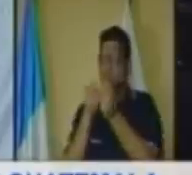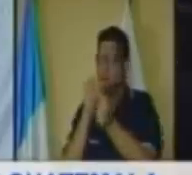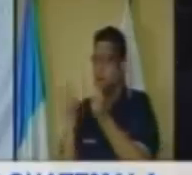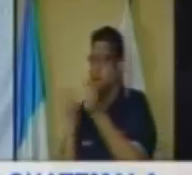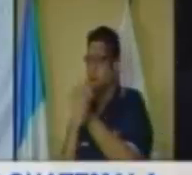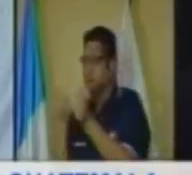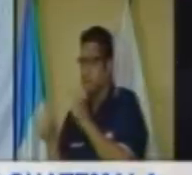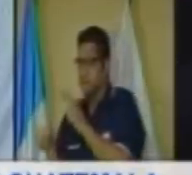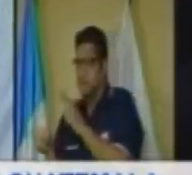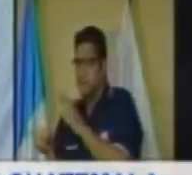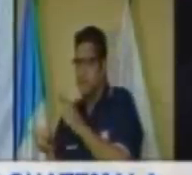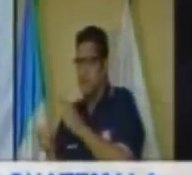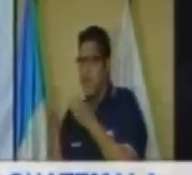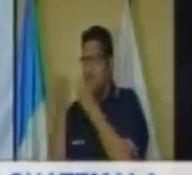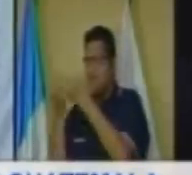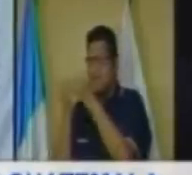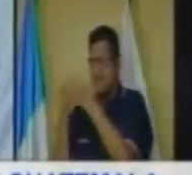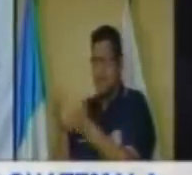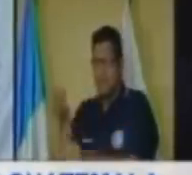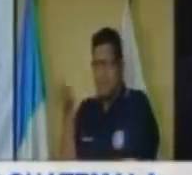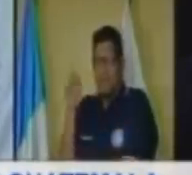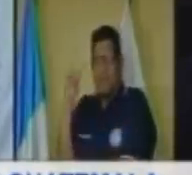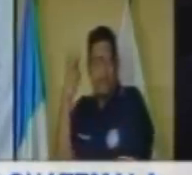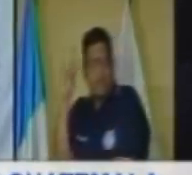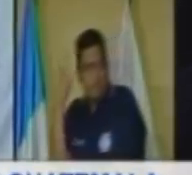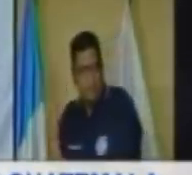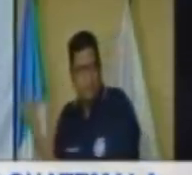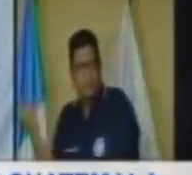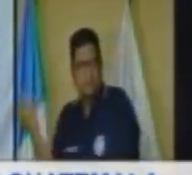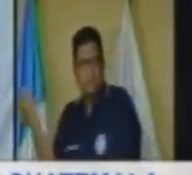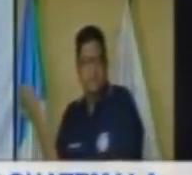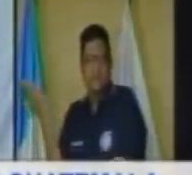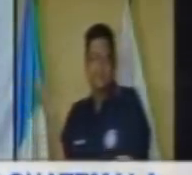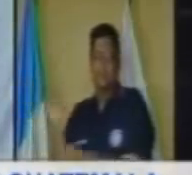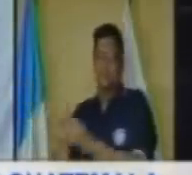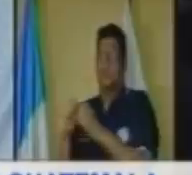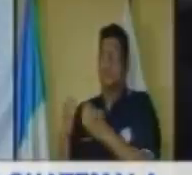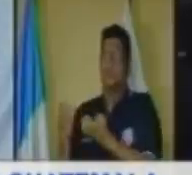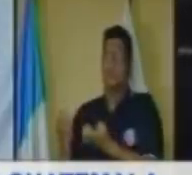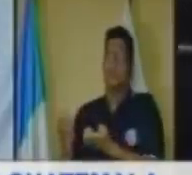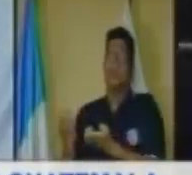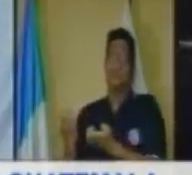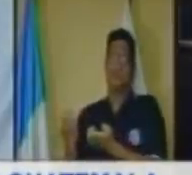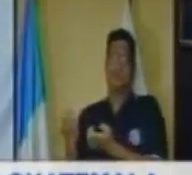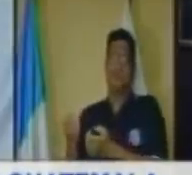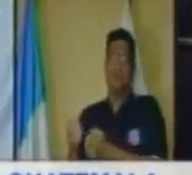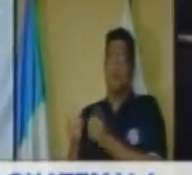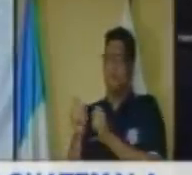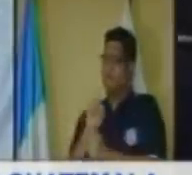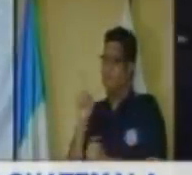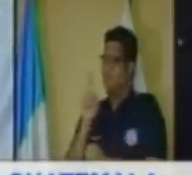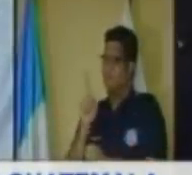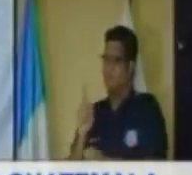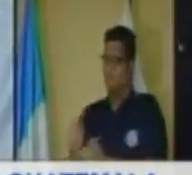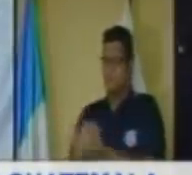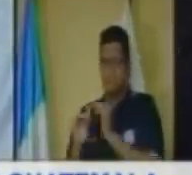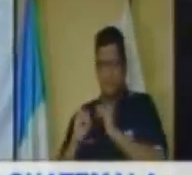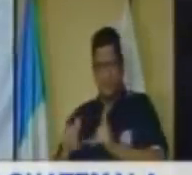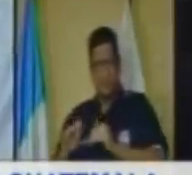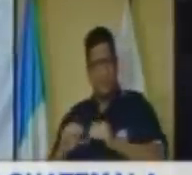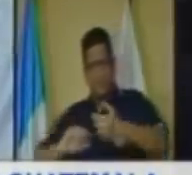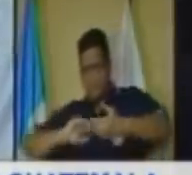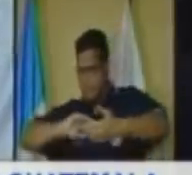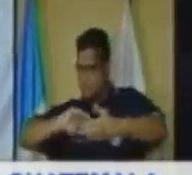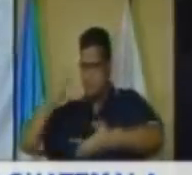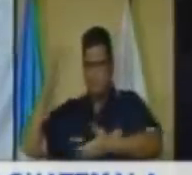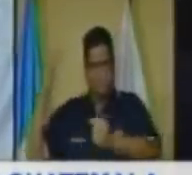calamidad en que estamos. ¿Usted nos había informado usted tal vez que un paciente de 85 años en su procedencia, porque hasta ahora se da a conocer eso,